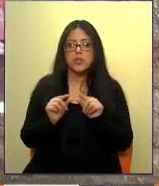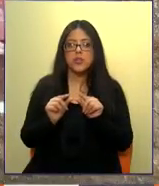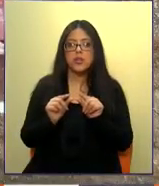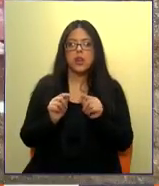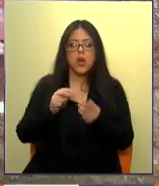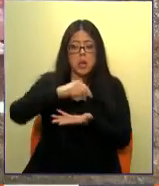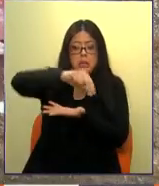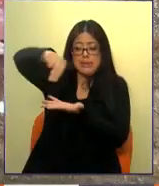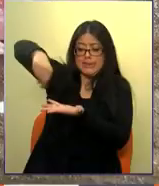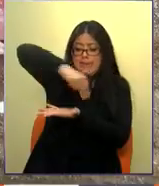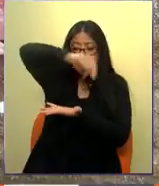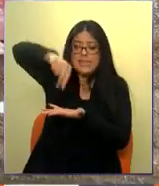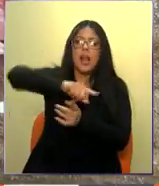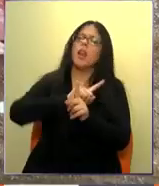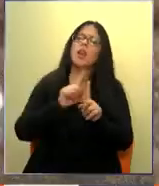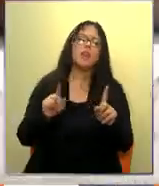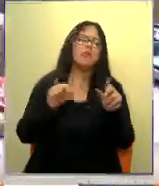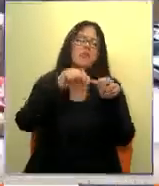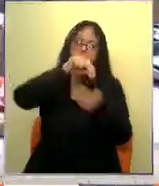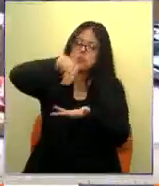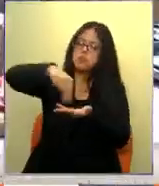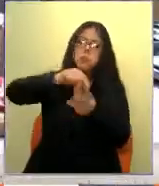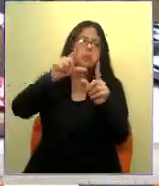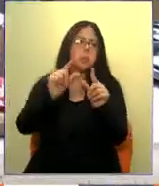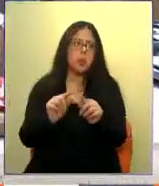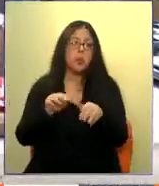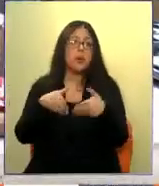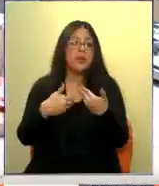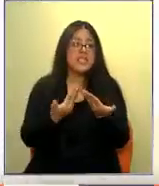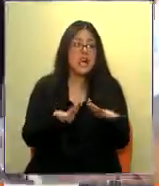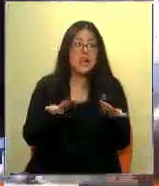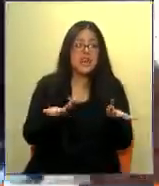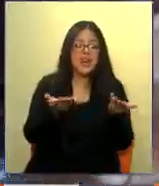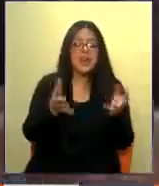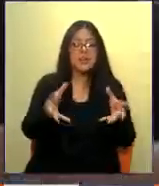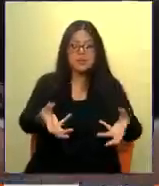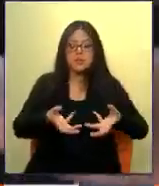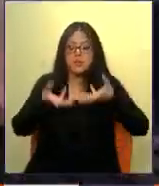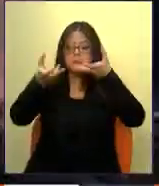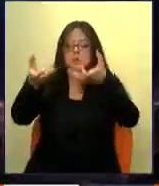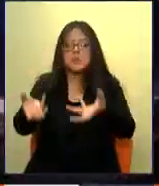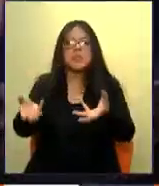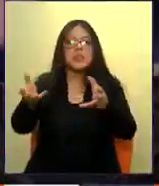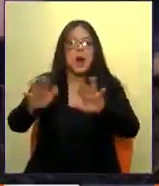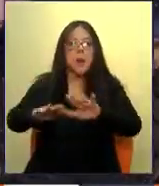sal, y nos vamos a la parrilla a un fuego fuerte.